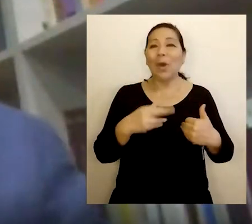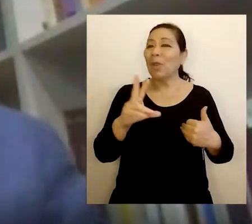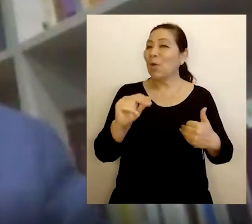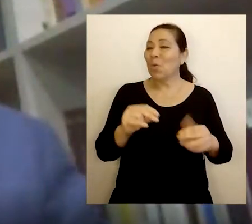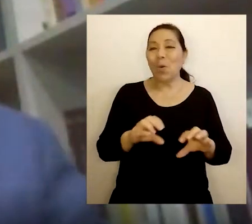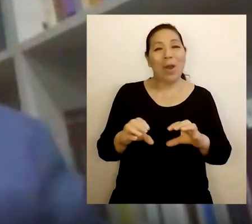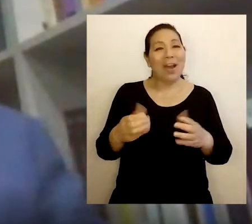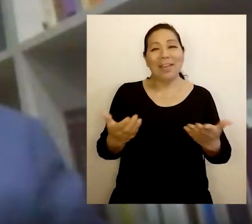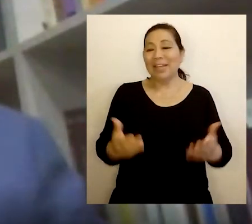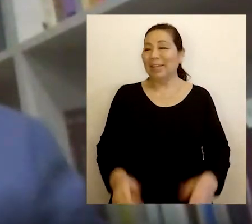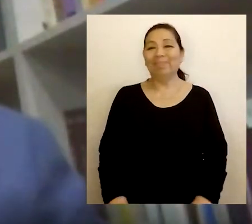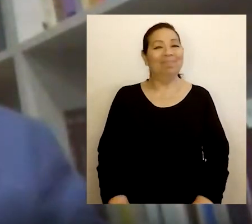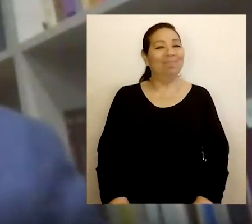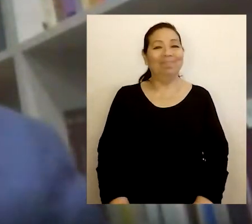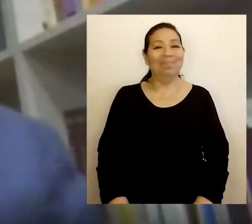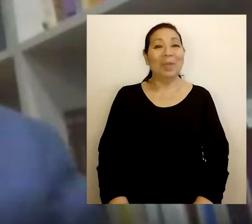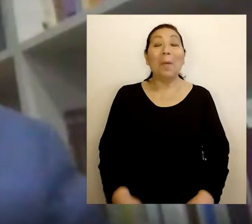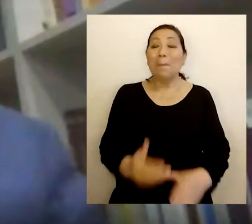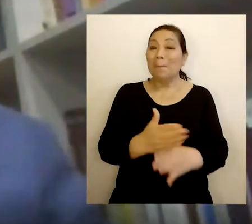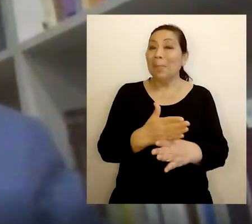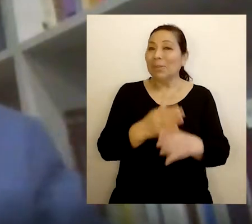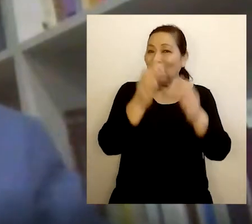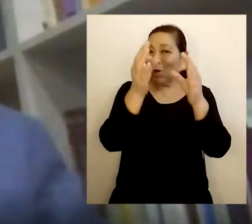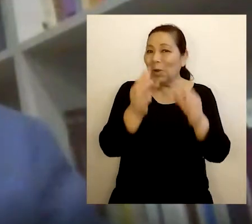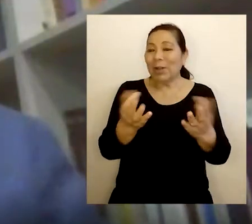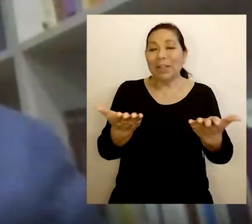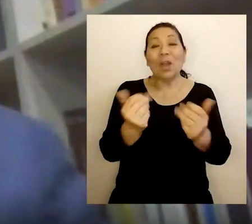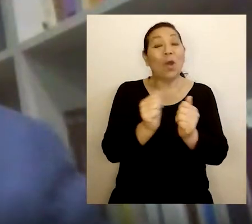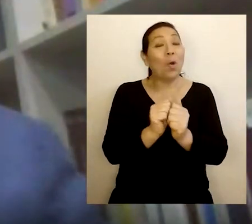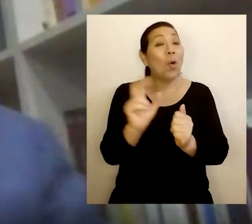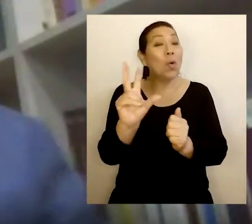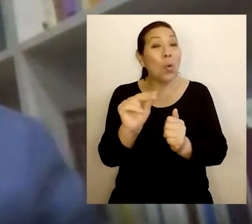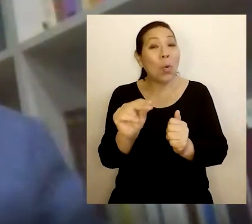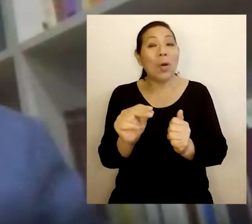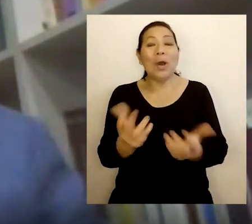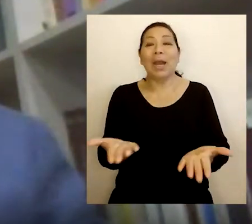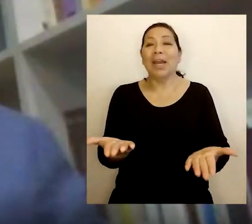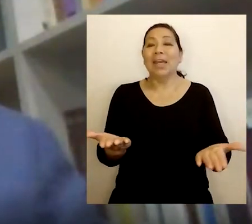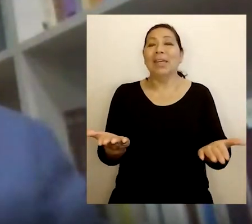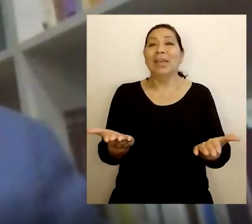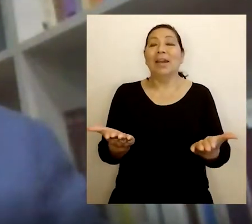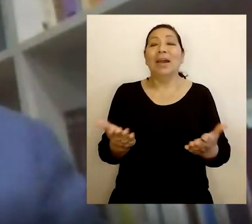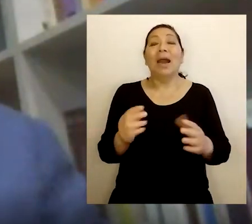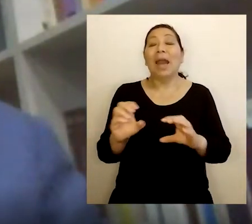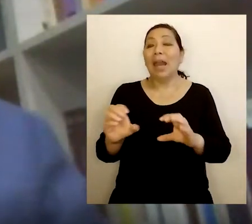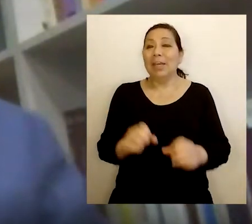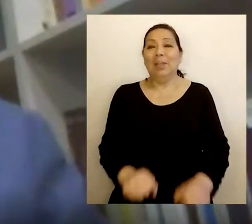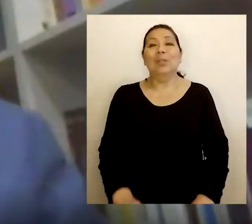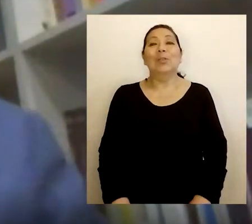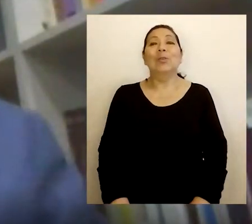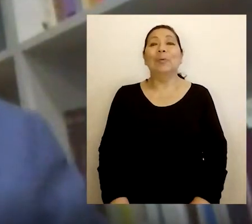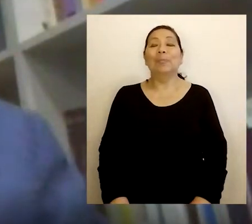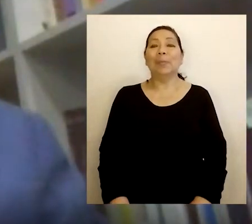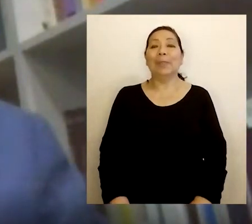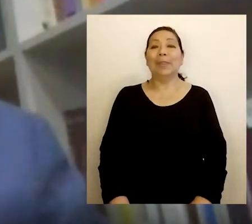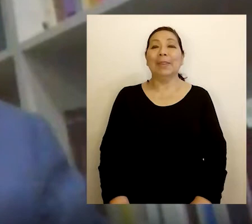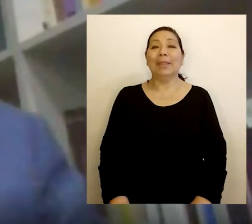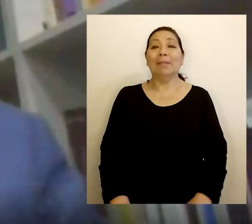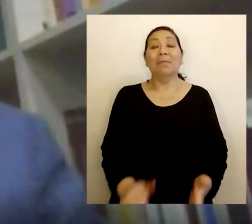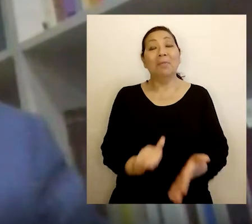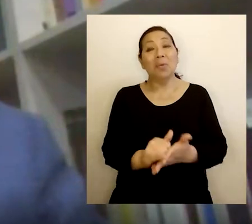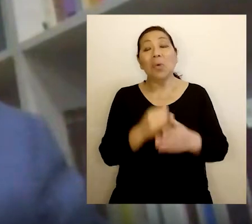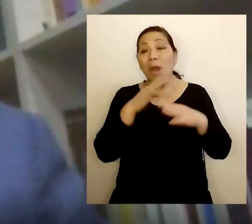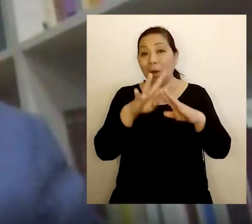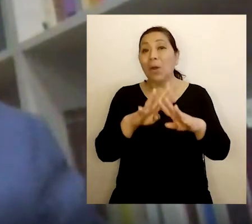haya participado correctamente o no haya oralizado fehacientemente en